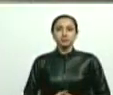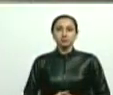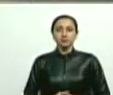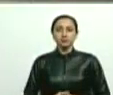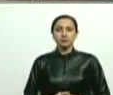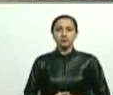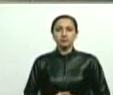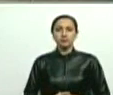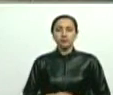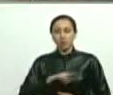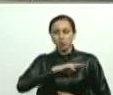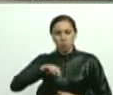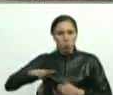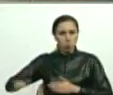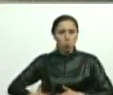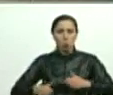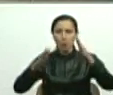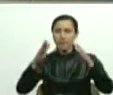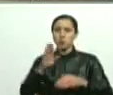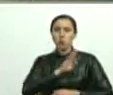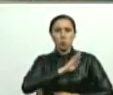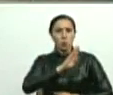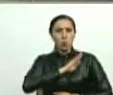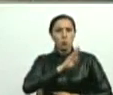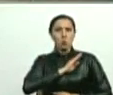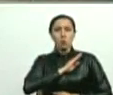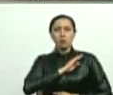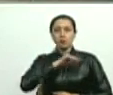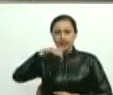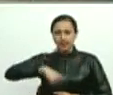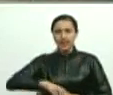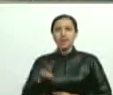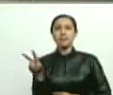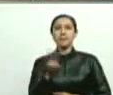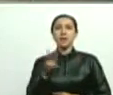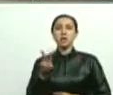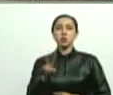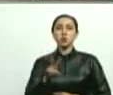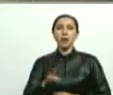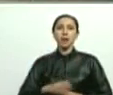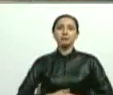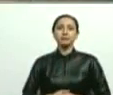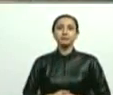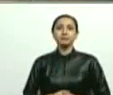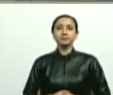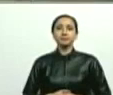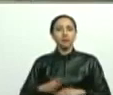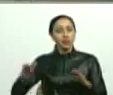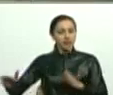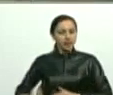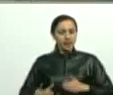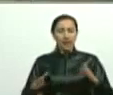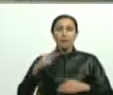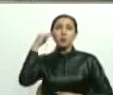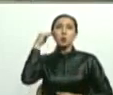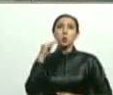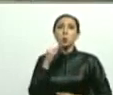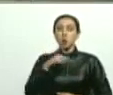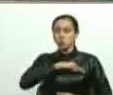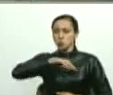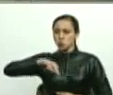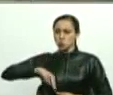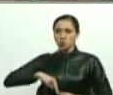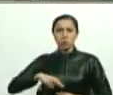de nuestro camino propio, el camino de Venezuela, el camino bolivariano, nuestro